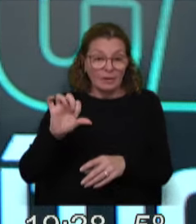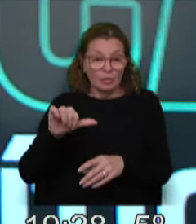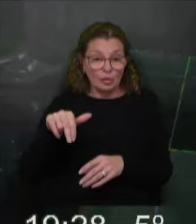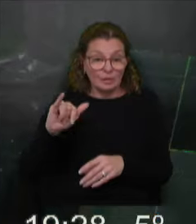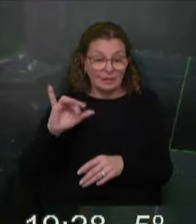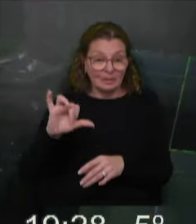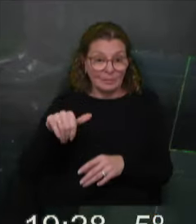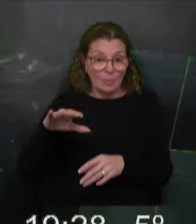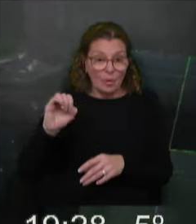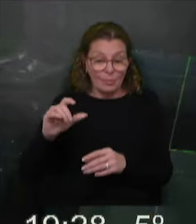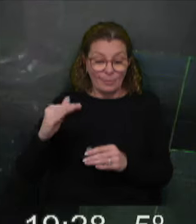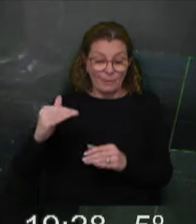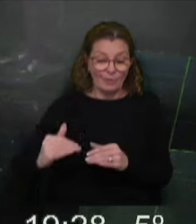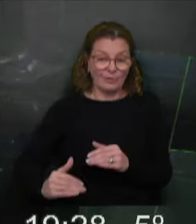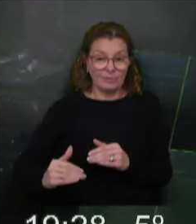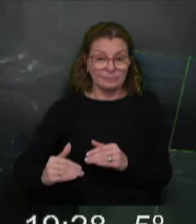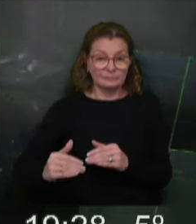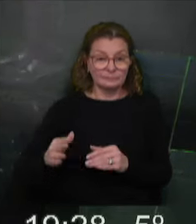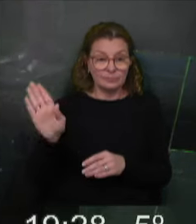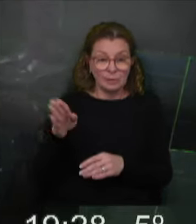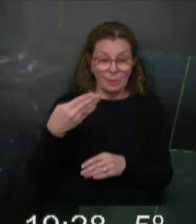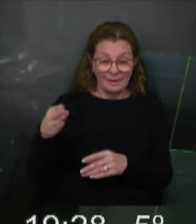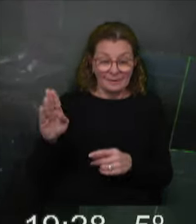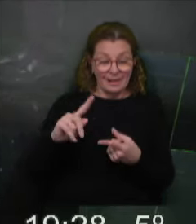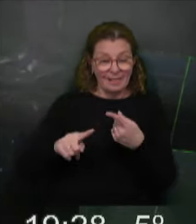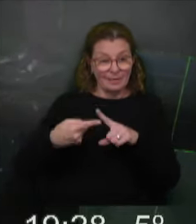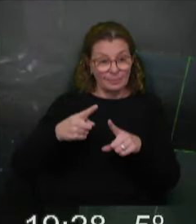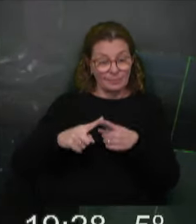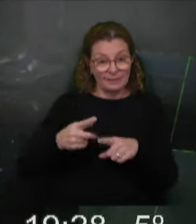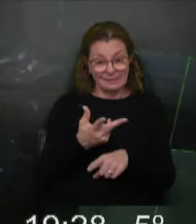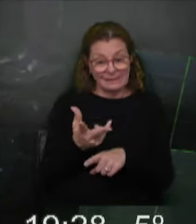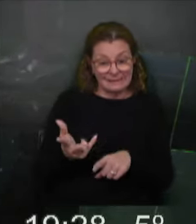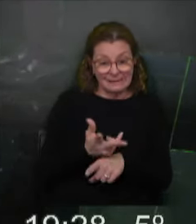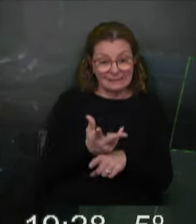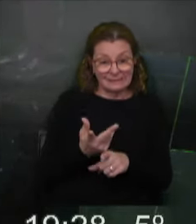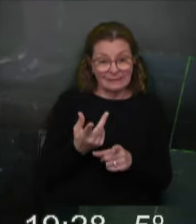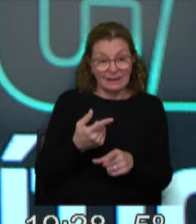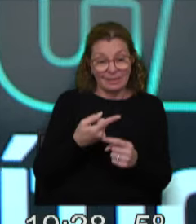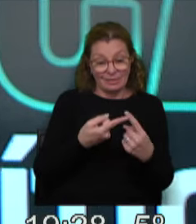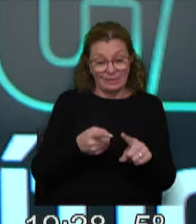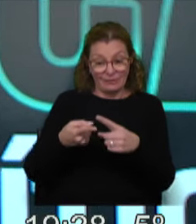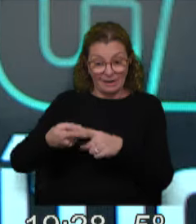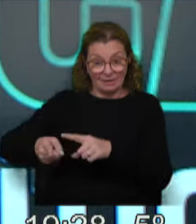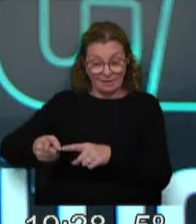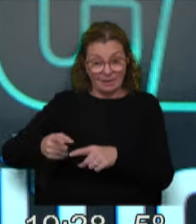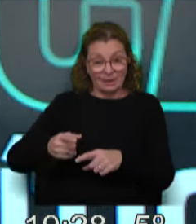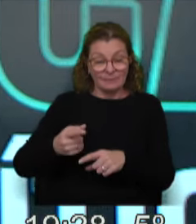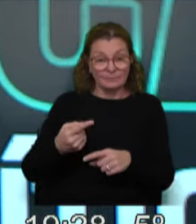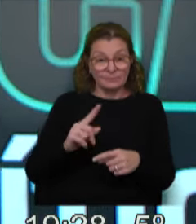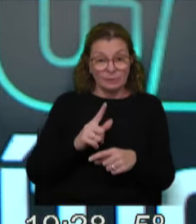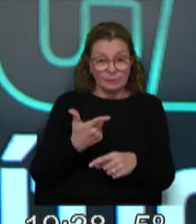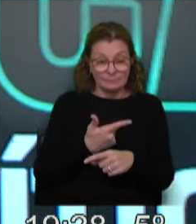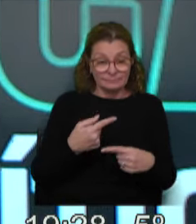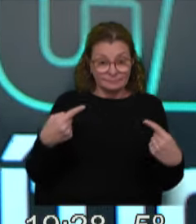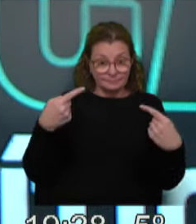disminuido por un lado estuvo como eh bandera de disputa entre las tres candidaturas también porque así como no había un enfrentamiento